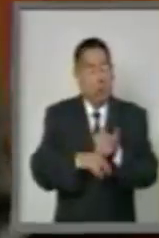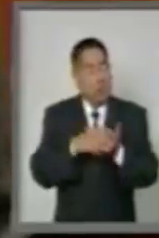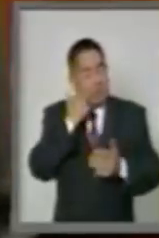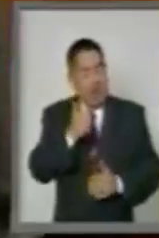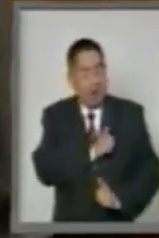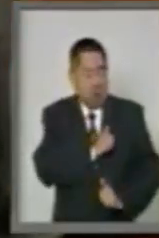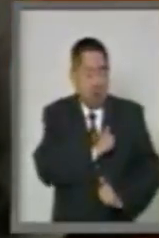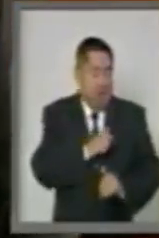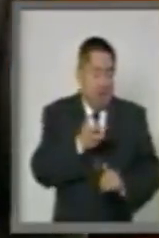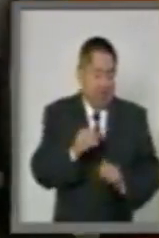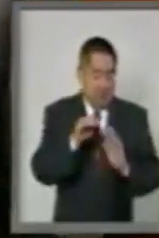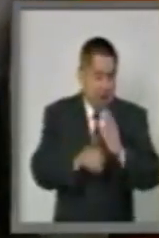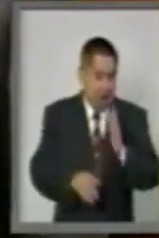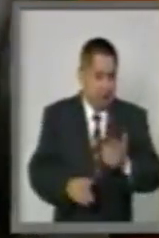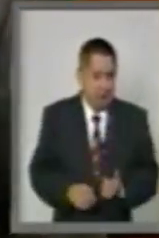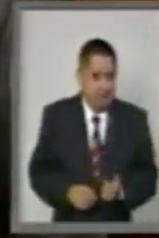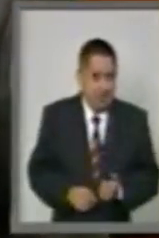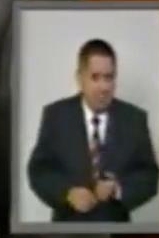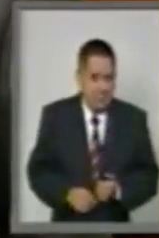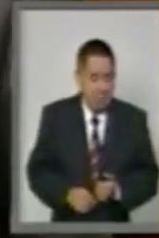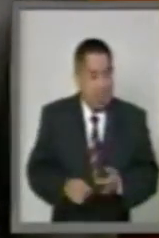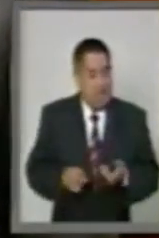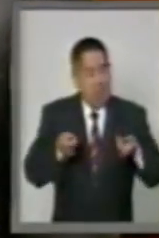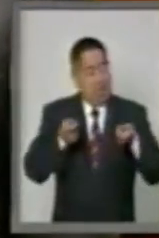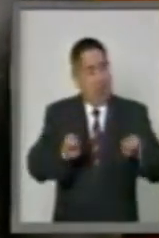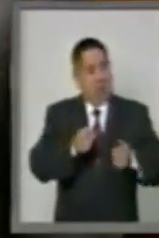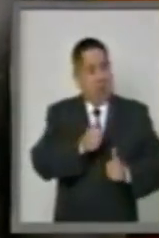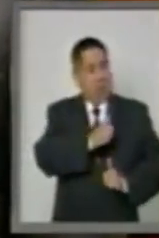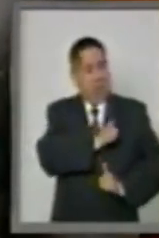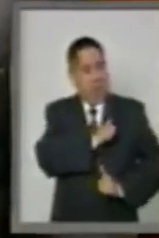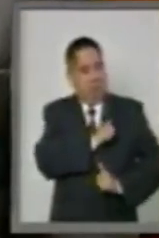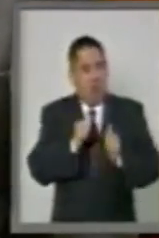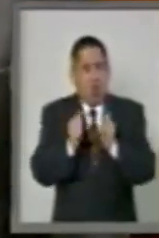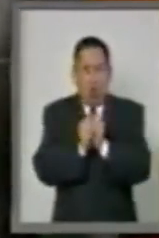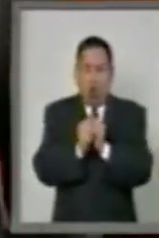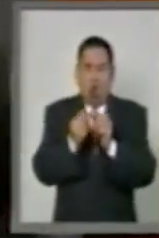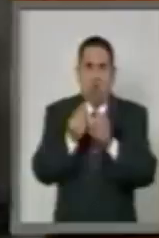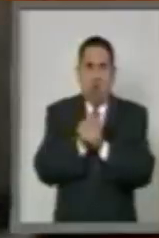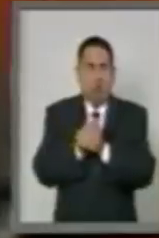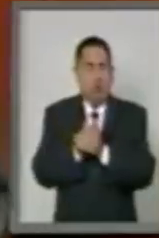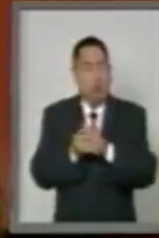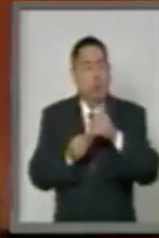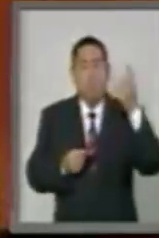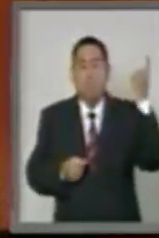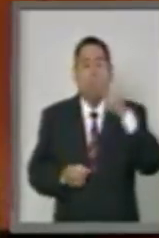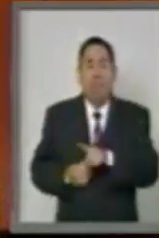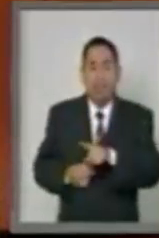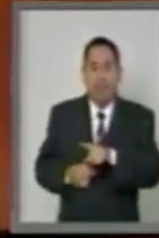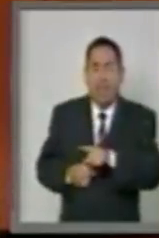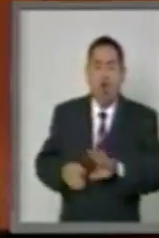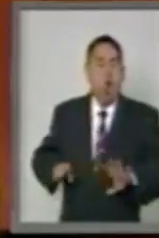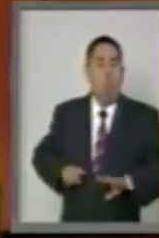país. Es un modelo sostenido por y para los Estados Unidos.